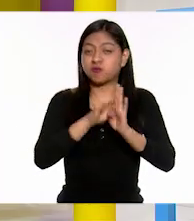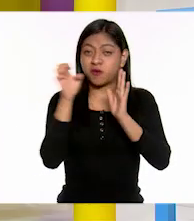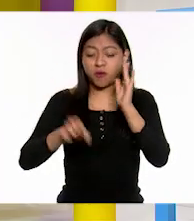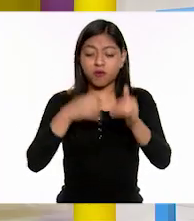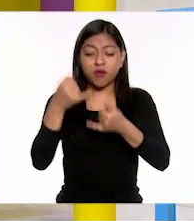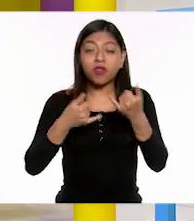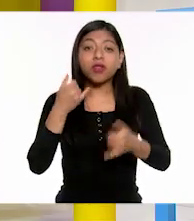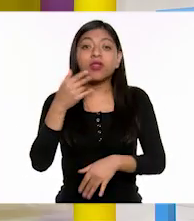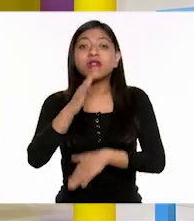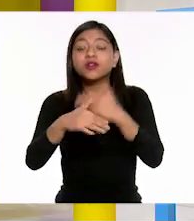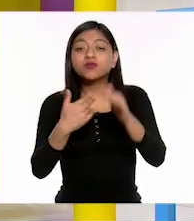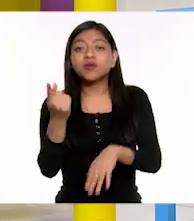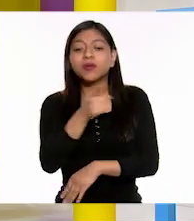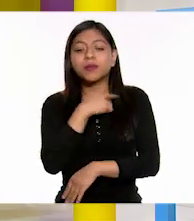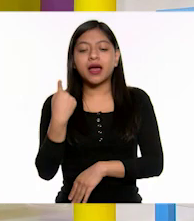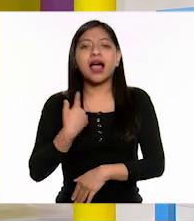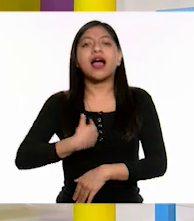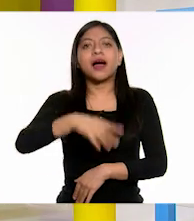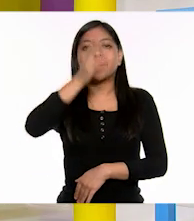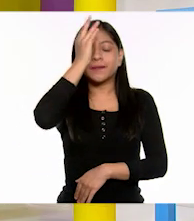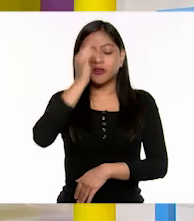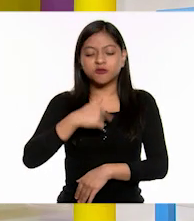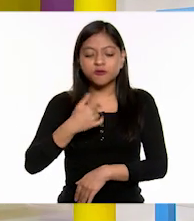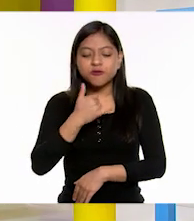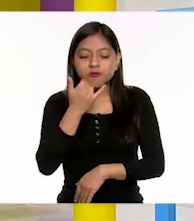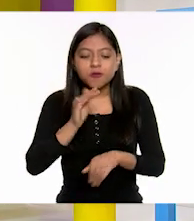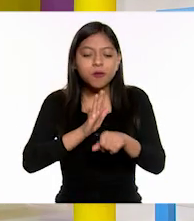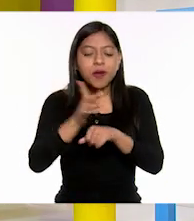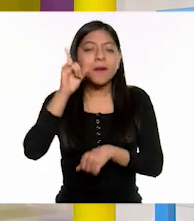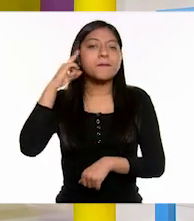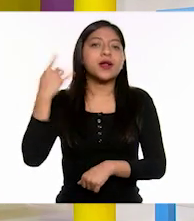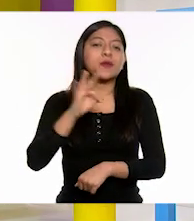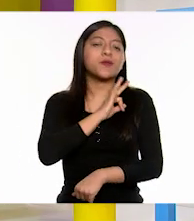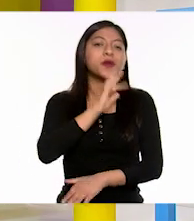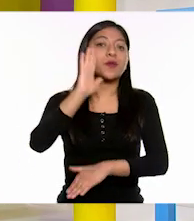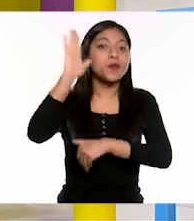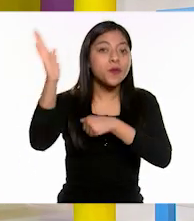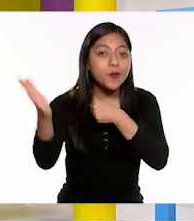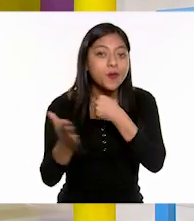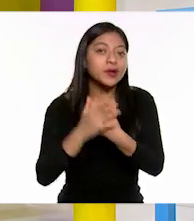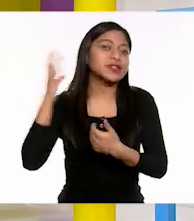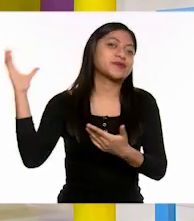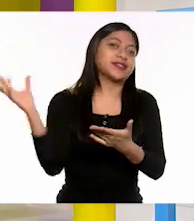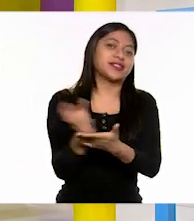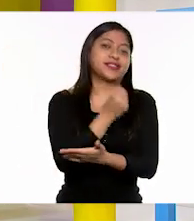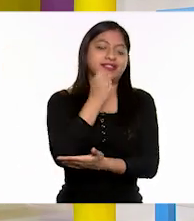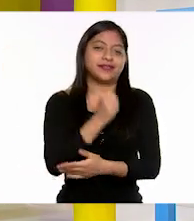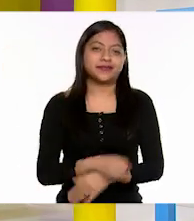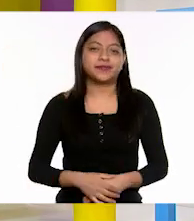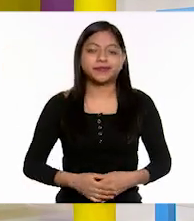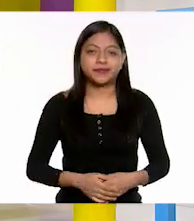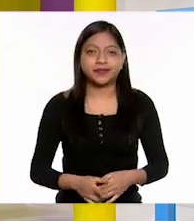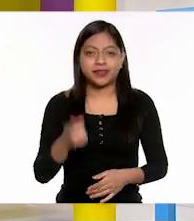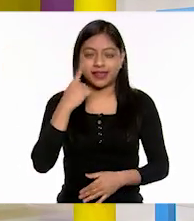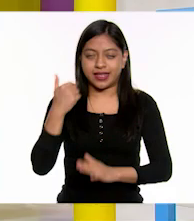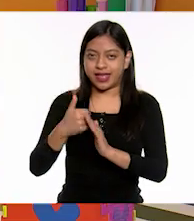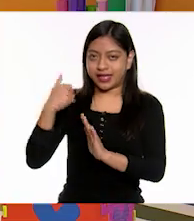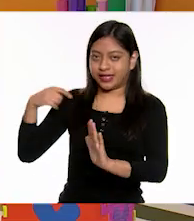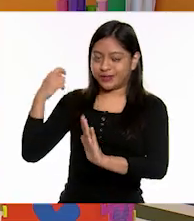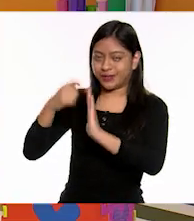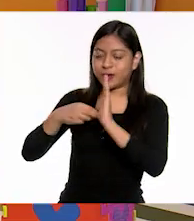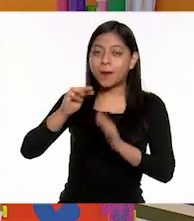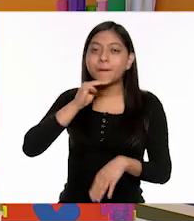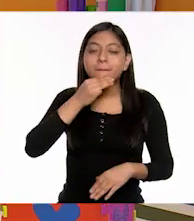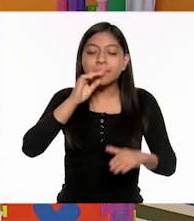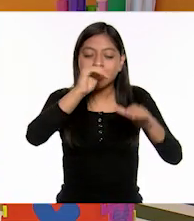aprendemos porque perdimos nos damos cuenta de cuál fue nuestro error y entonces podemos superarlo y ayer el vídeo de maíz al hoyo